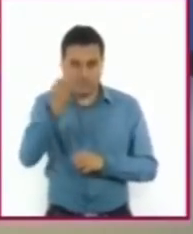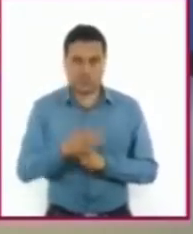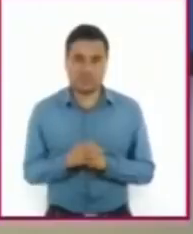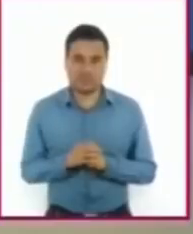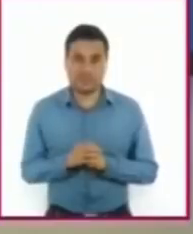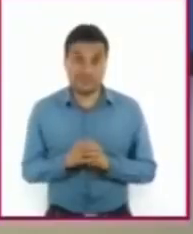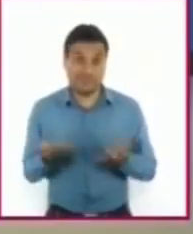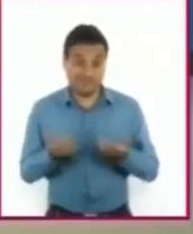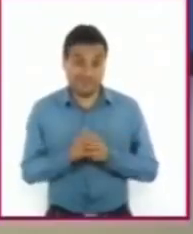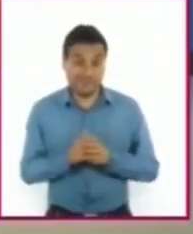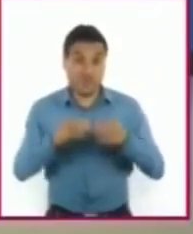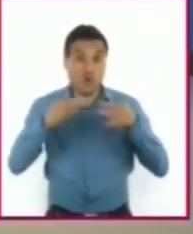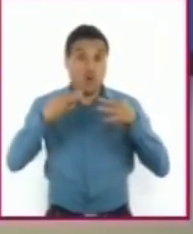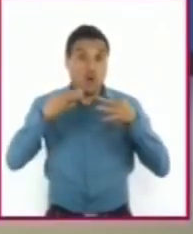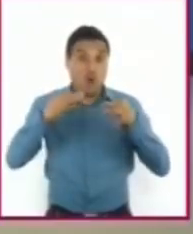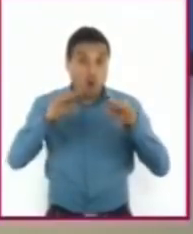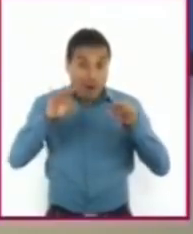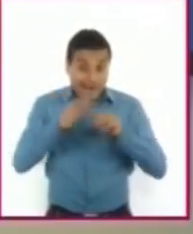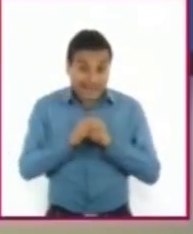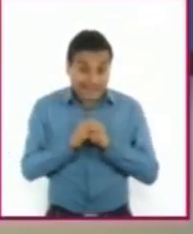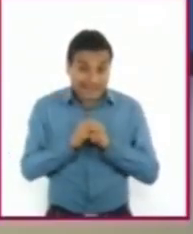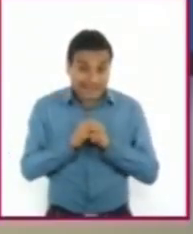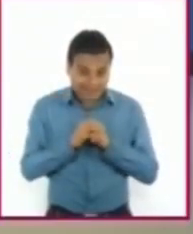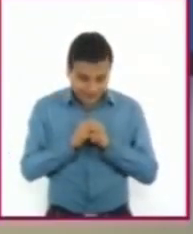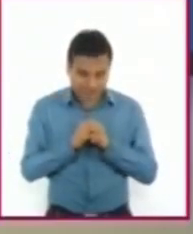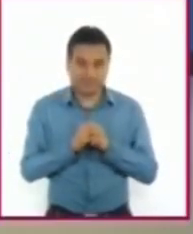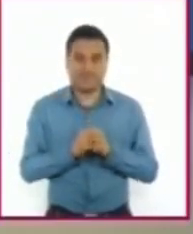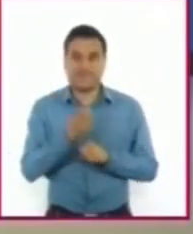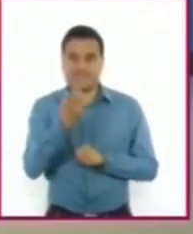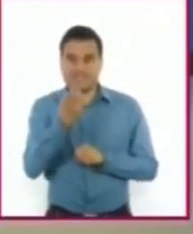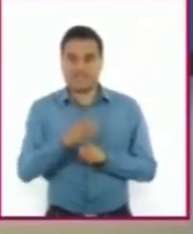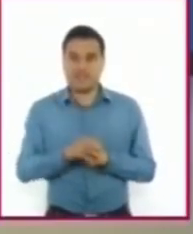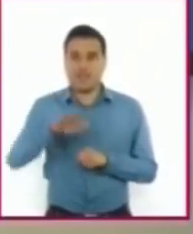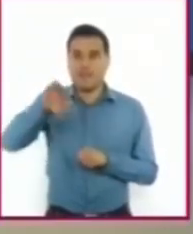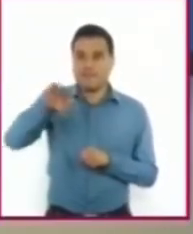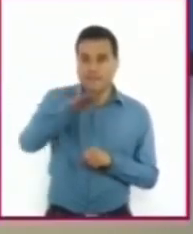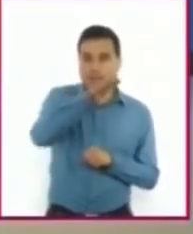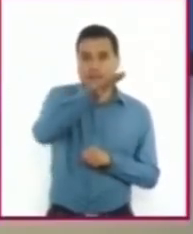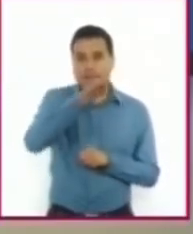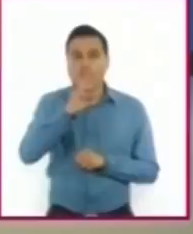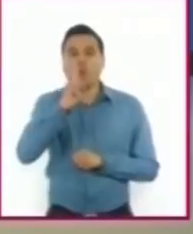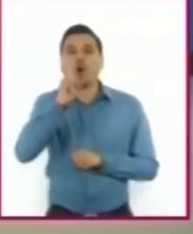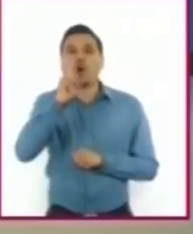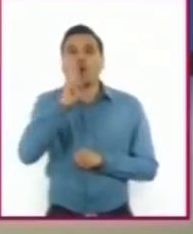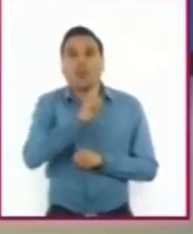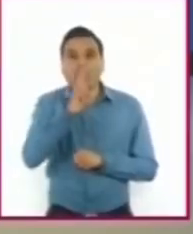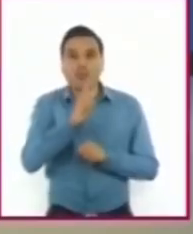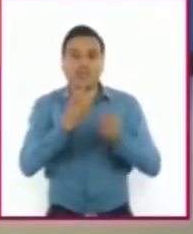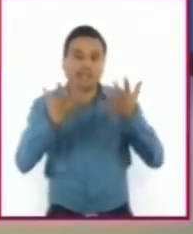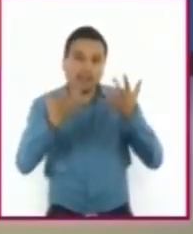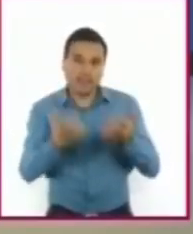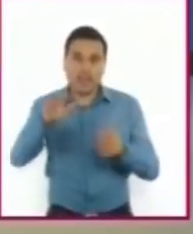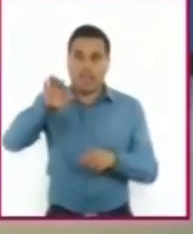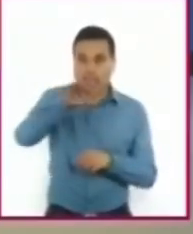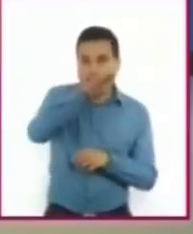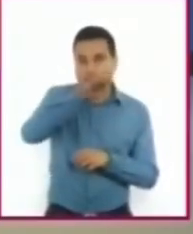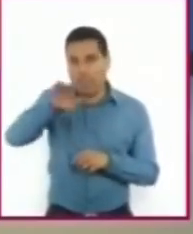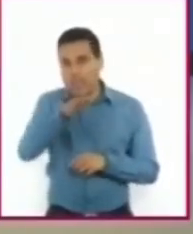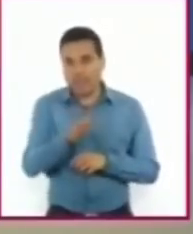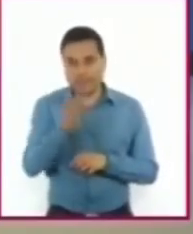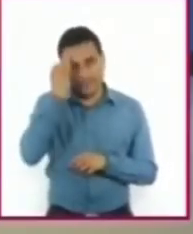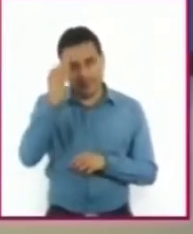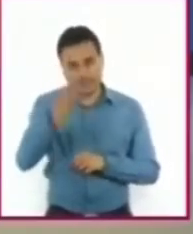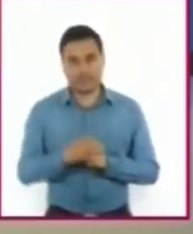las hojas interactúan con la fuerza de fricción que produce el aire y la fuerza de la gravedad.